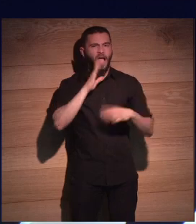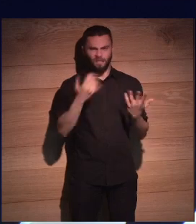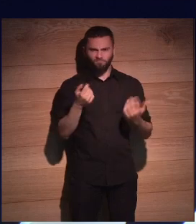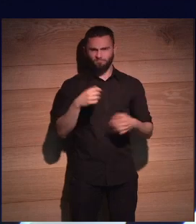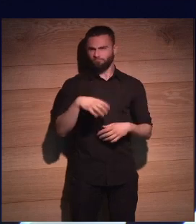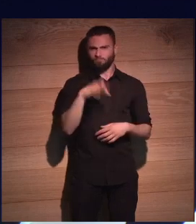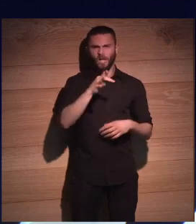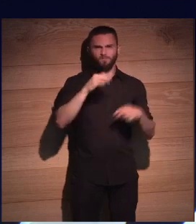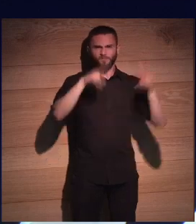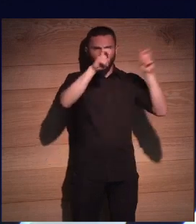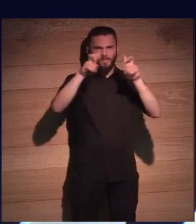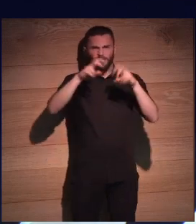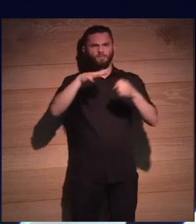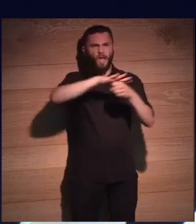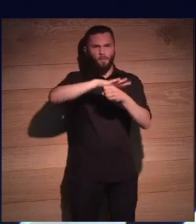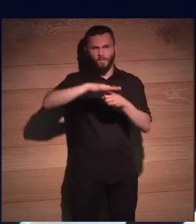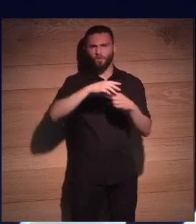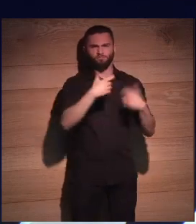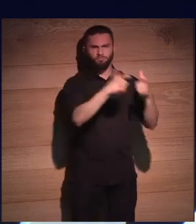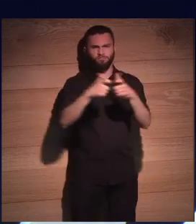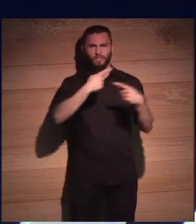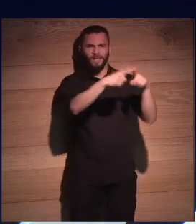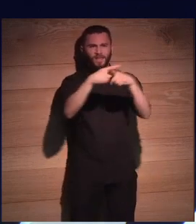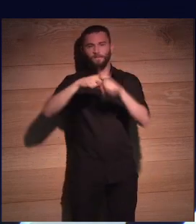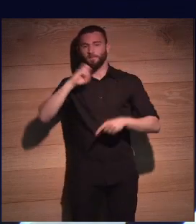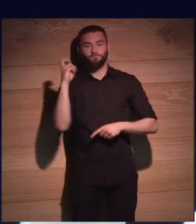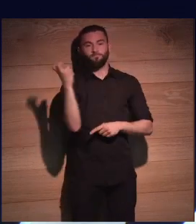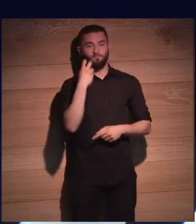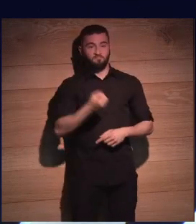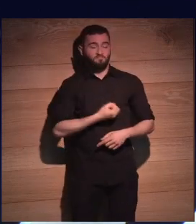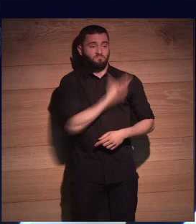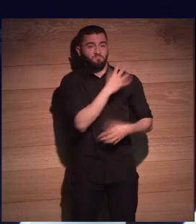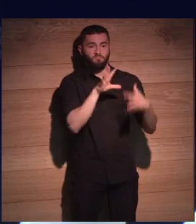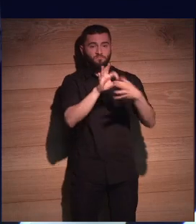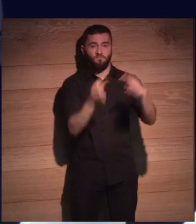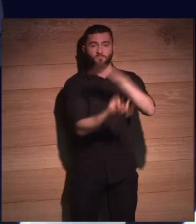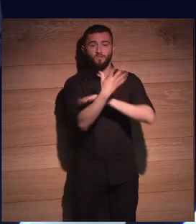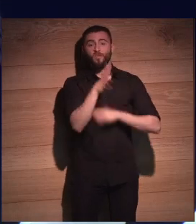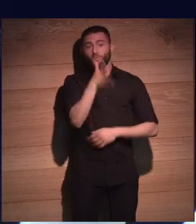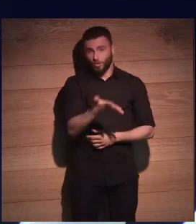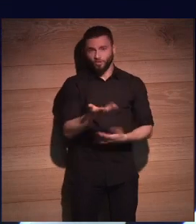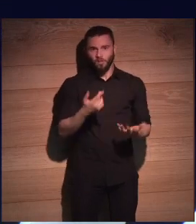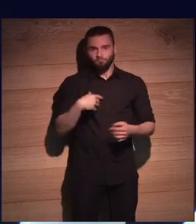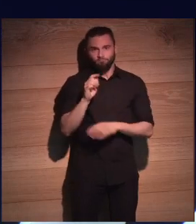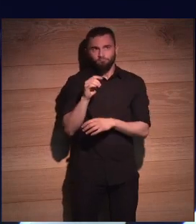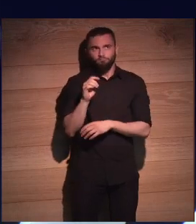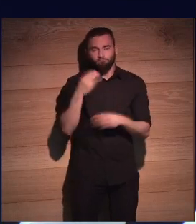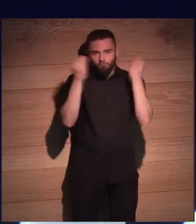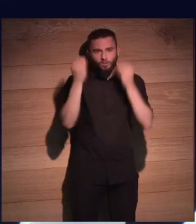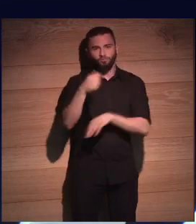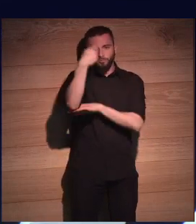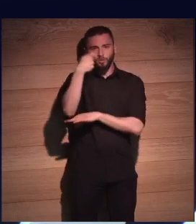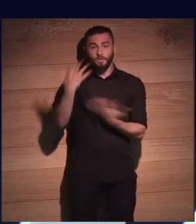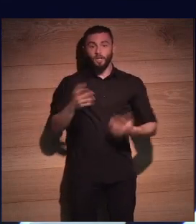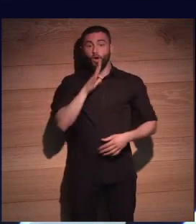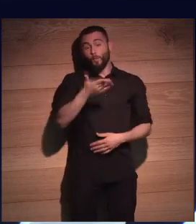a distintas áreas de especialidad, ¿no? Por eso, pues con ese mismo espíritu nace el proyecto y creo que lo estamos consiguiendo. Nada, por eso hoy